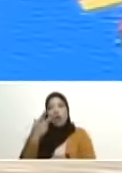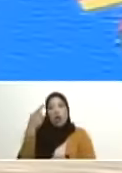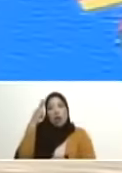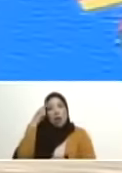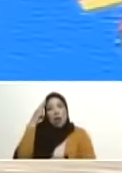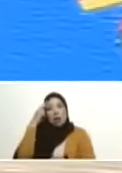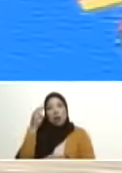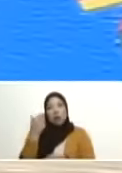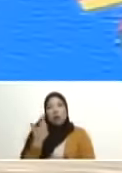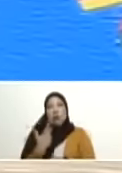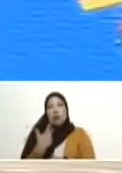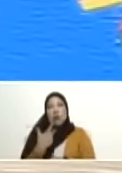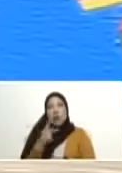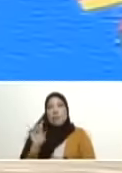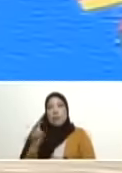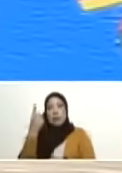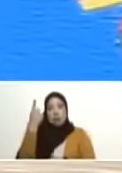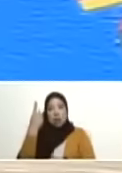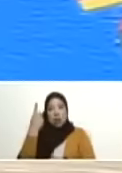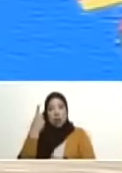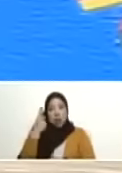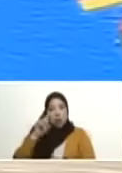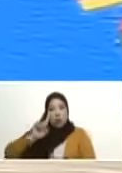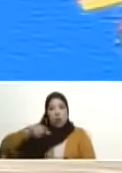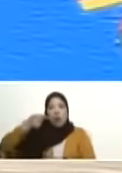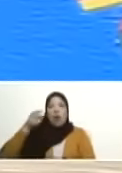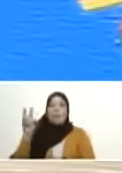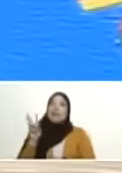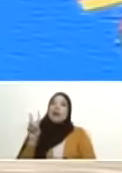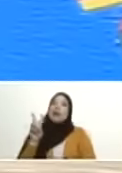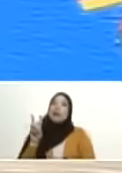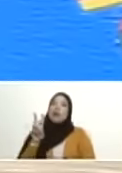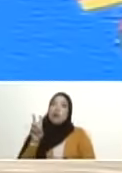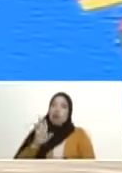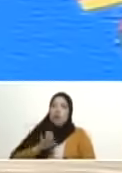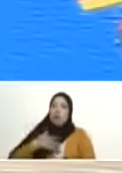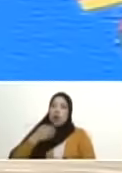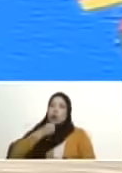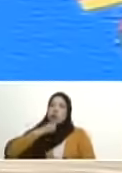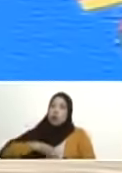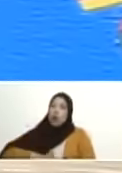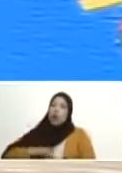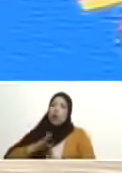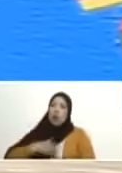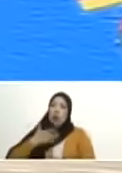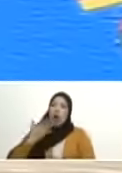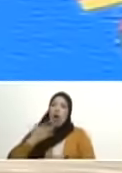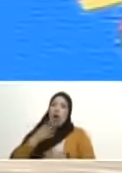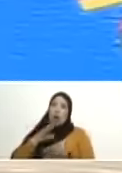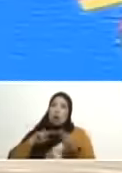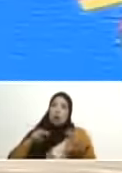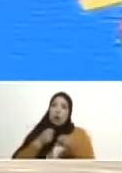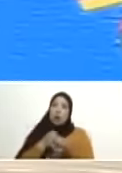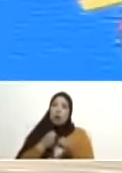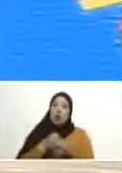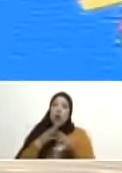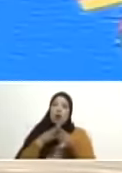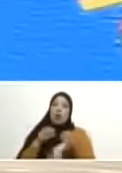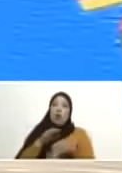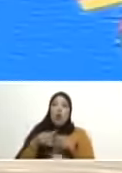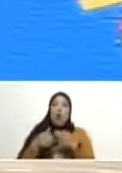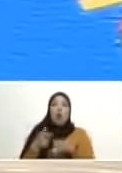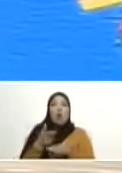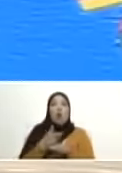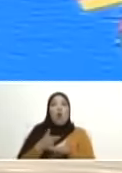Corte. Primero, porque Venezuela tiene la posición histórica blindada de todos los gobiernos,